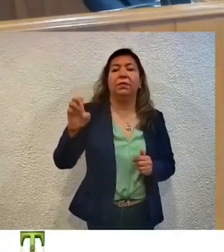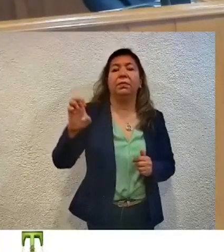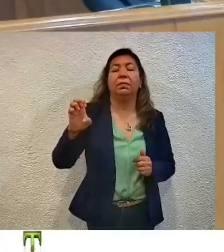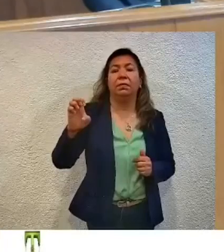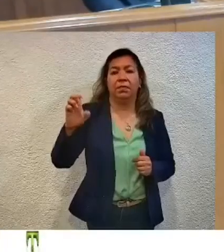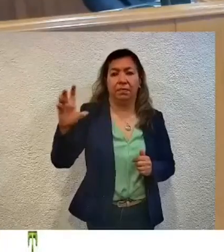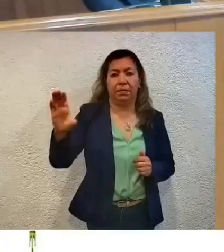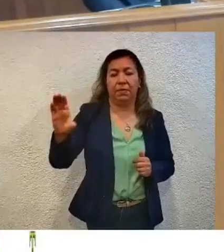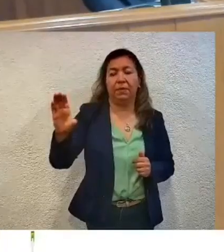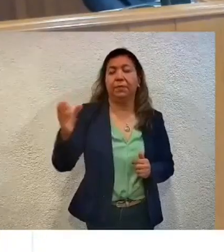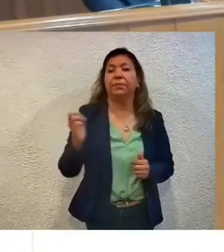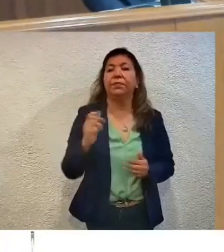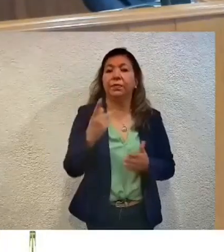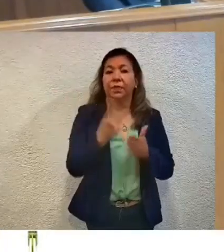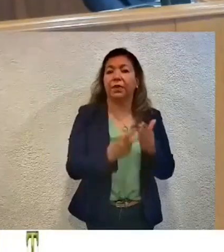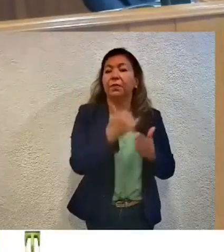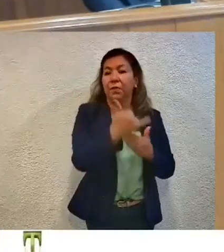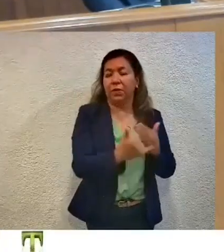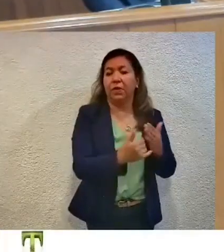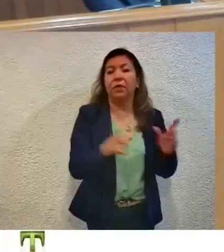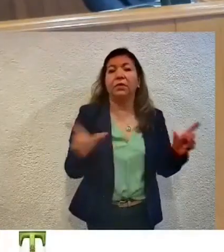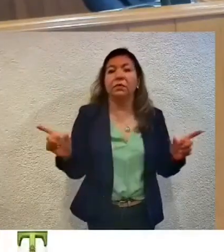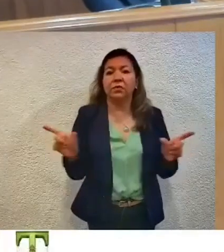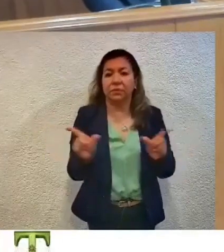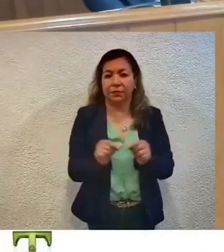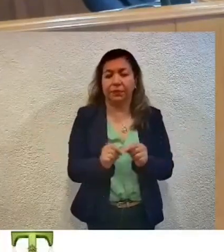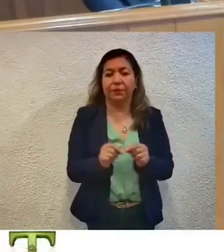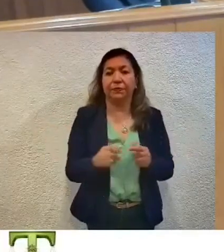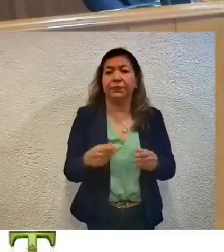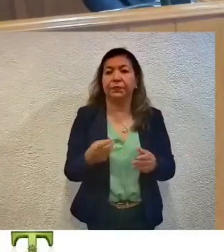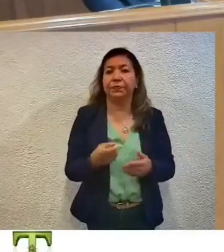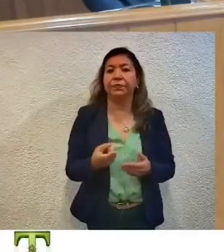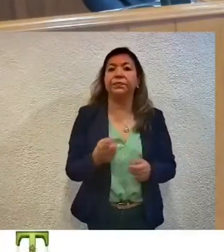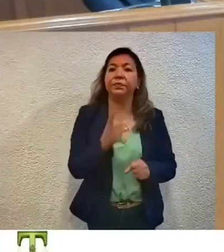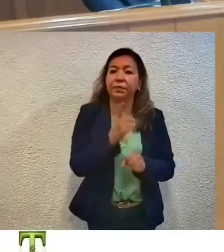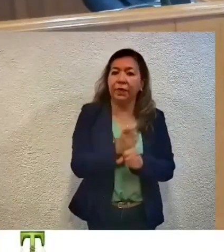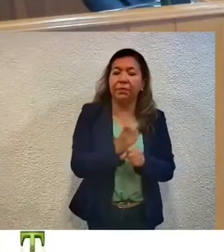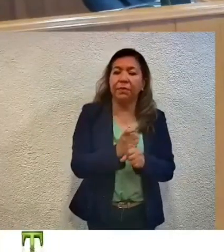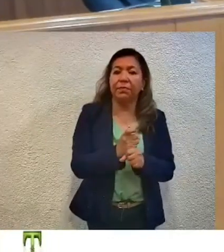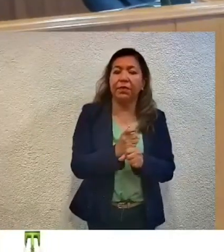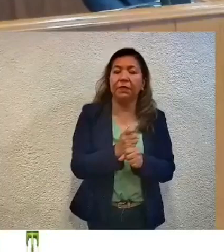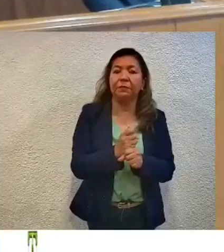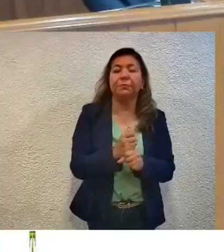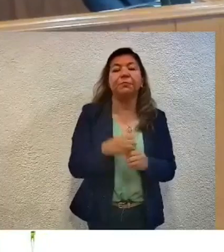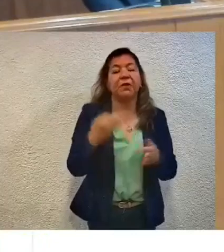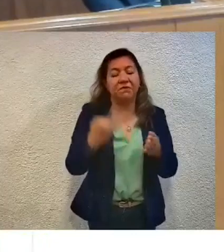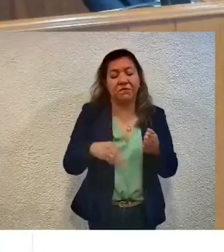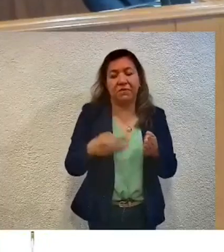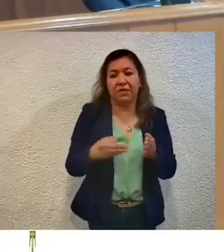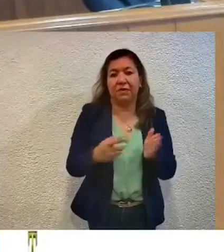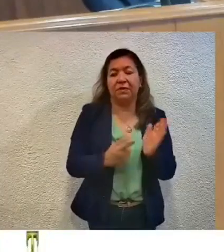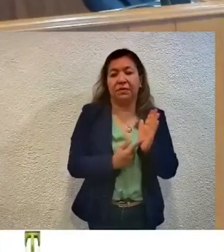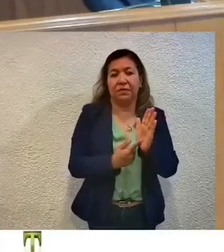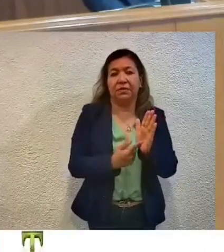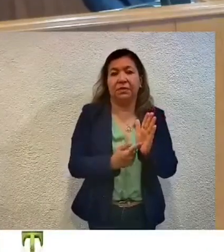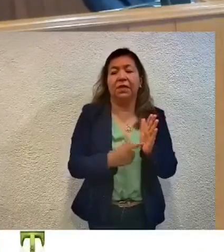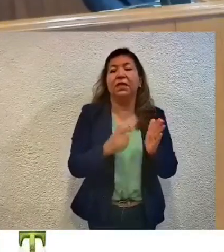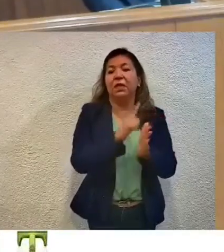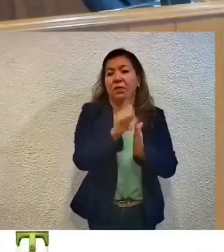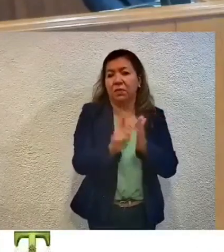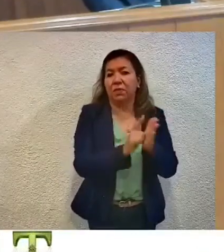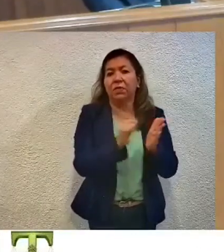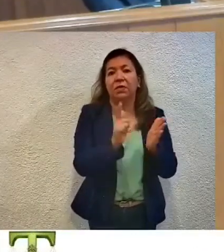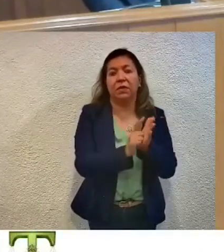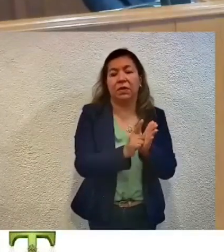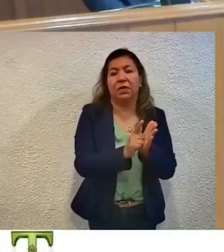Distrital Electoral. El proyecto de resolución concluye con los siguientes puntos resolutivos. Primero, son infundados los agravios hechos